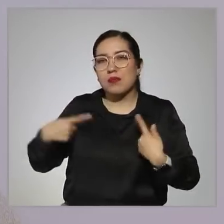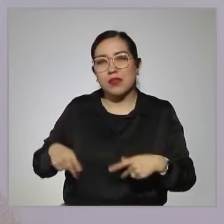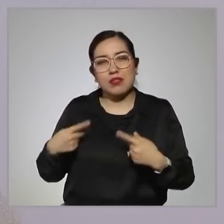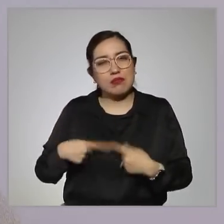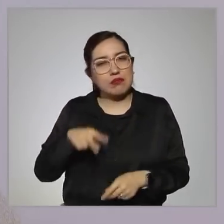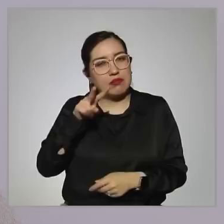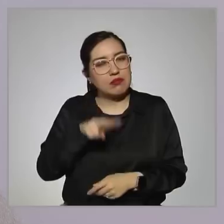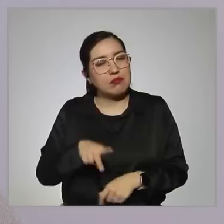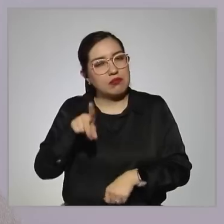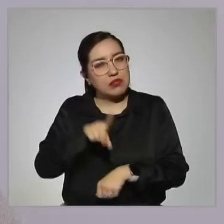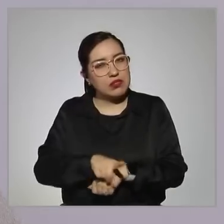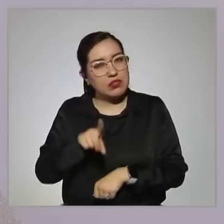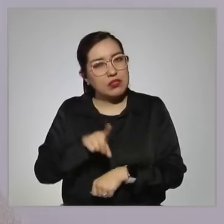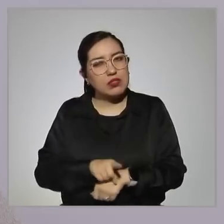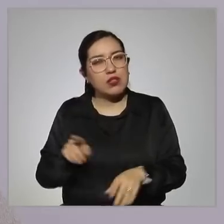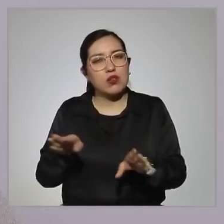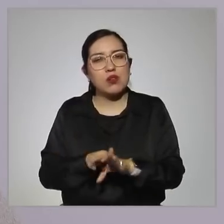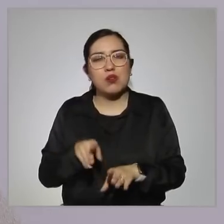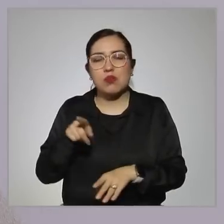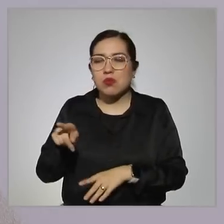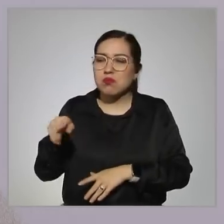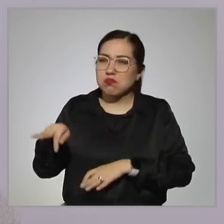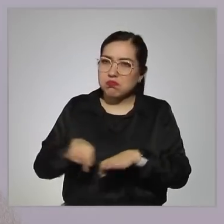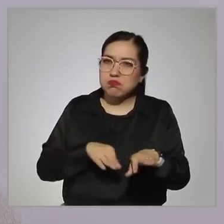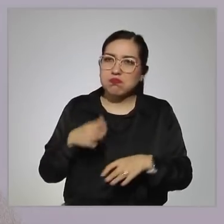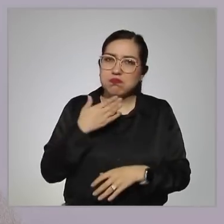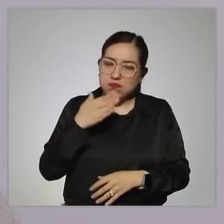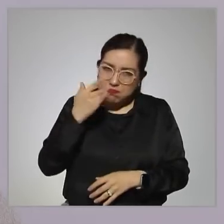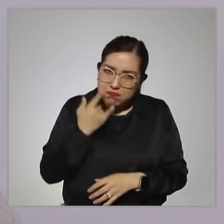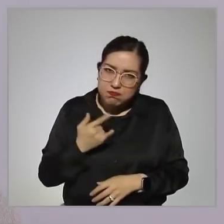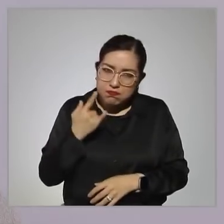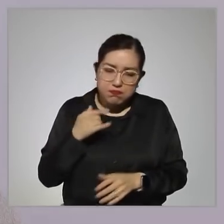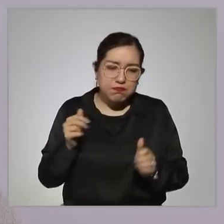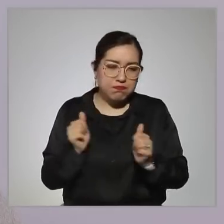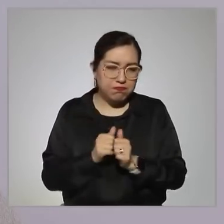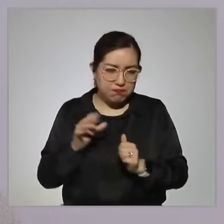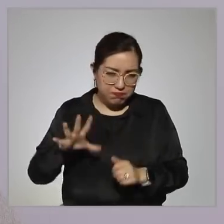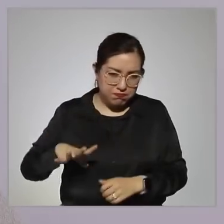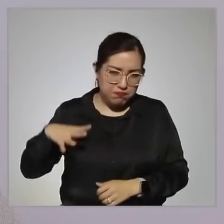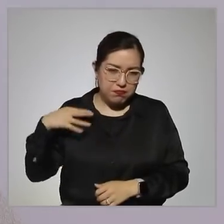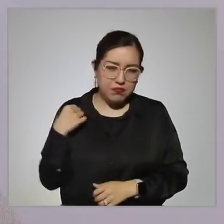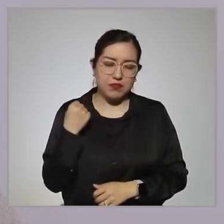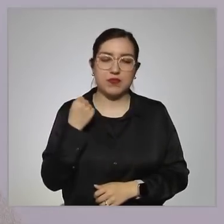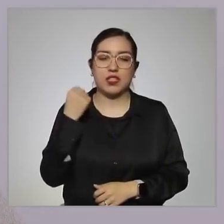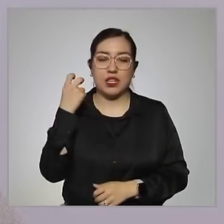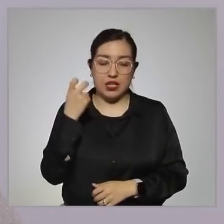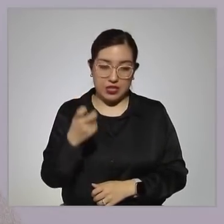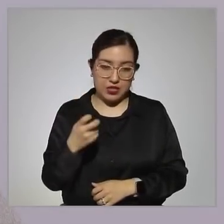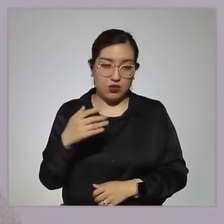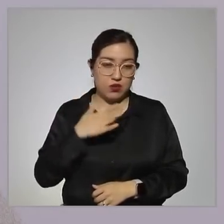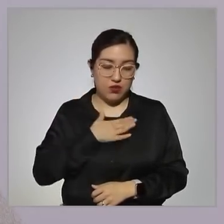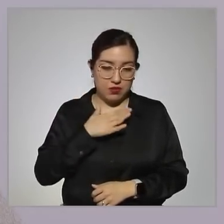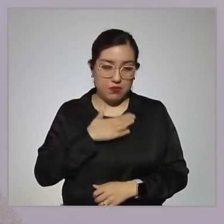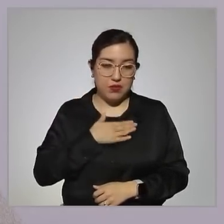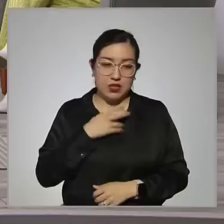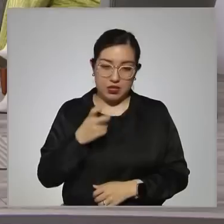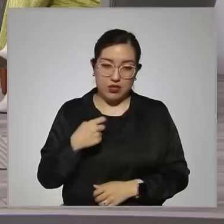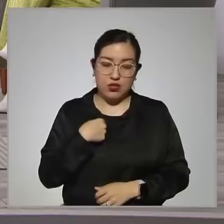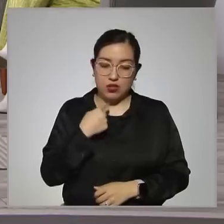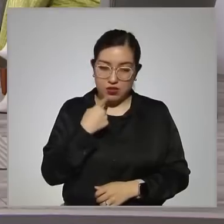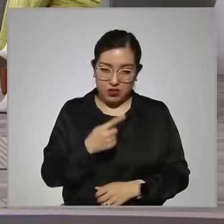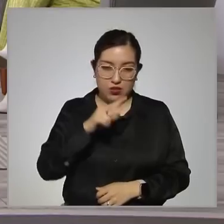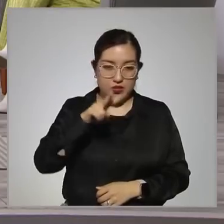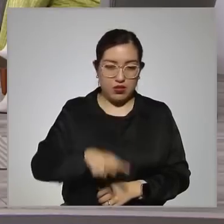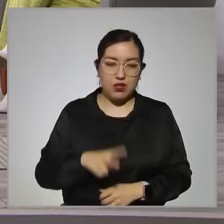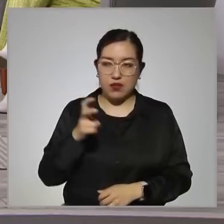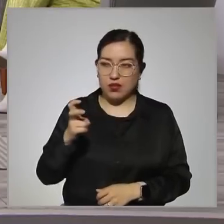los días ganándose la vida, trabajando con mucho ímpetu, con muchas ganas. A mí personalmente sí les quiero decir,